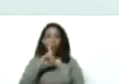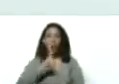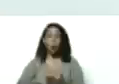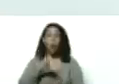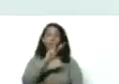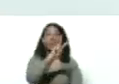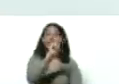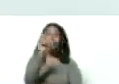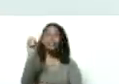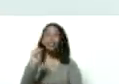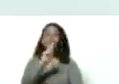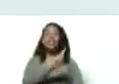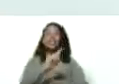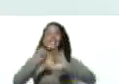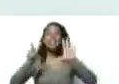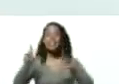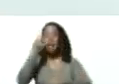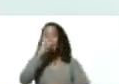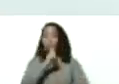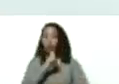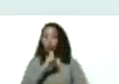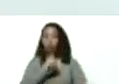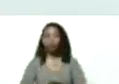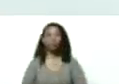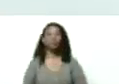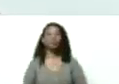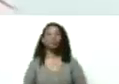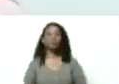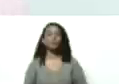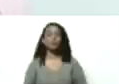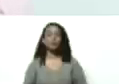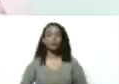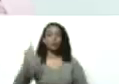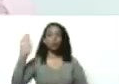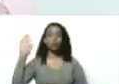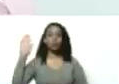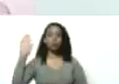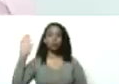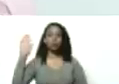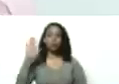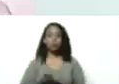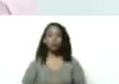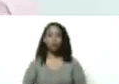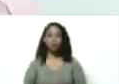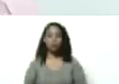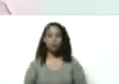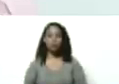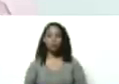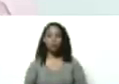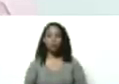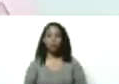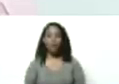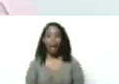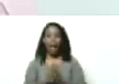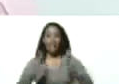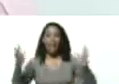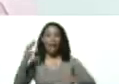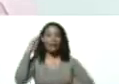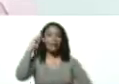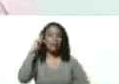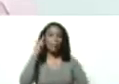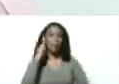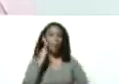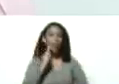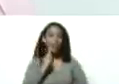217 años del juramento del gran Simón Bolívar